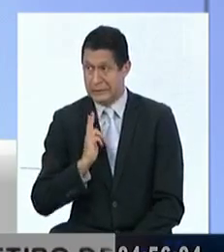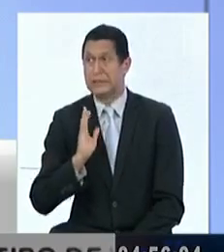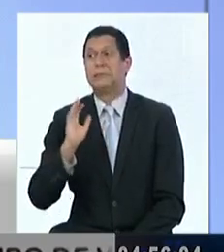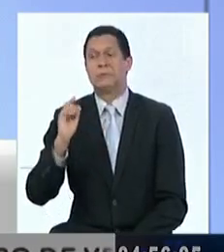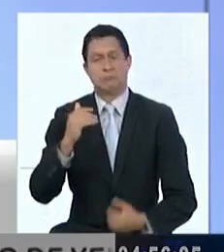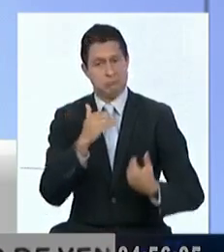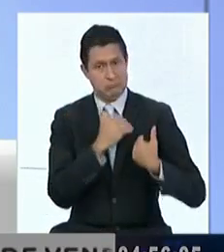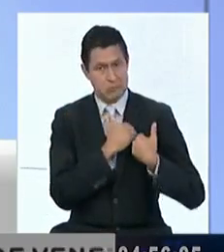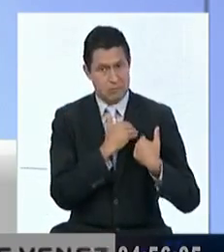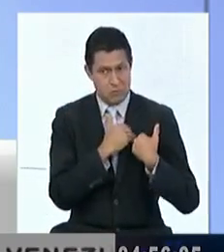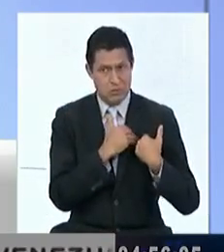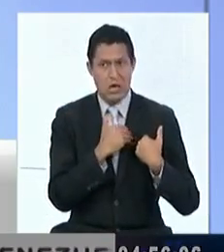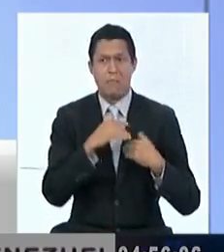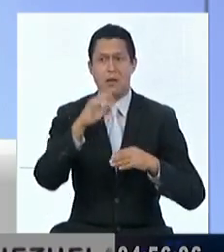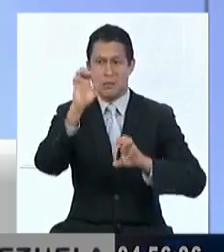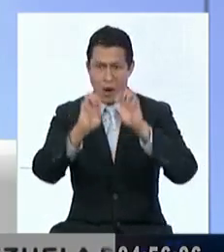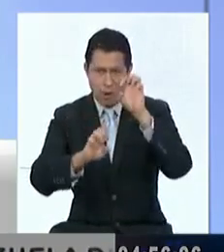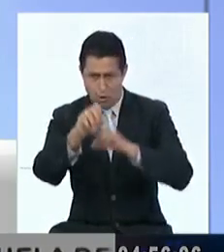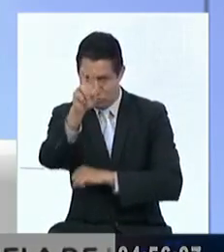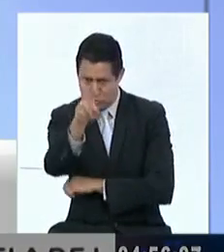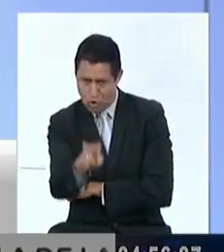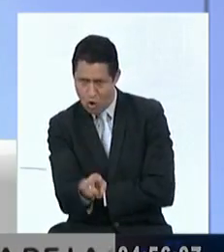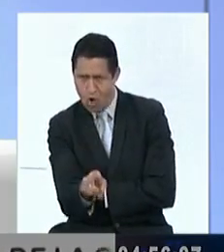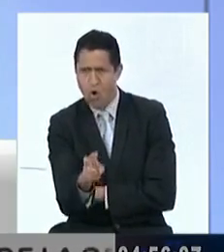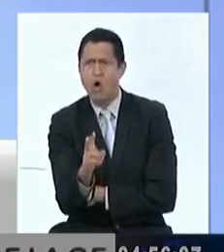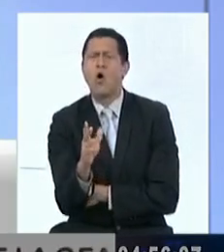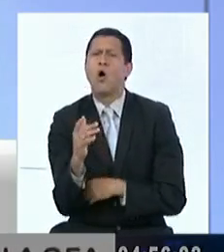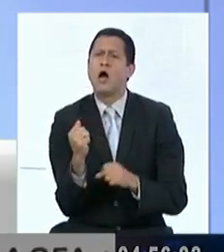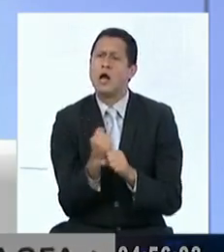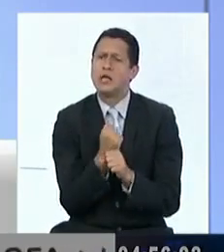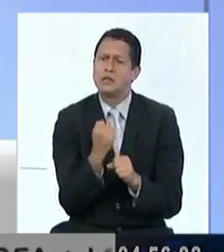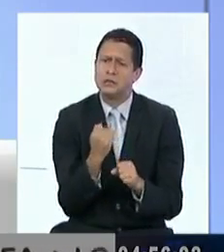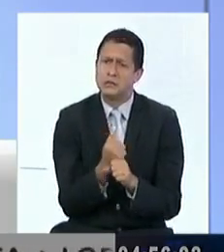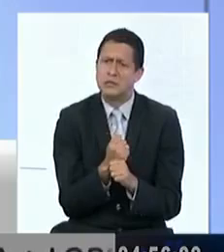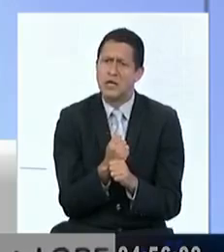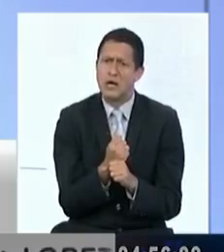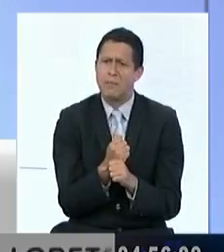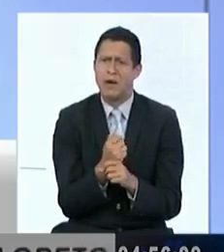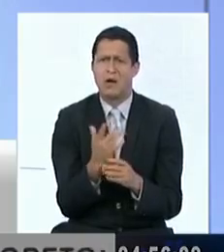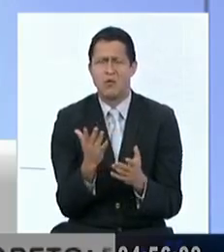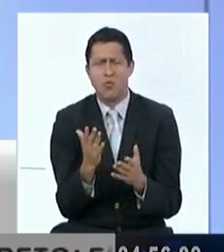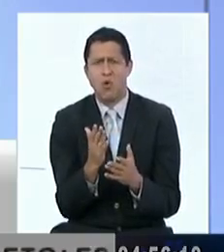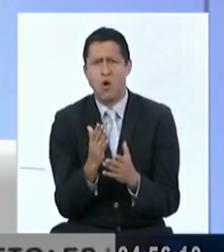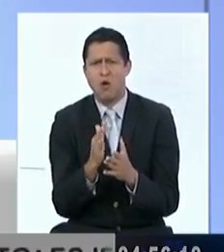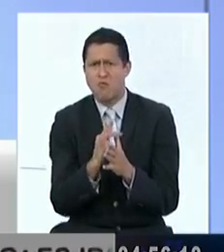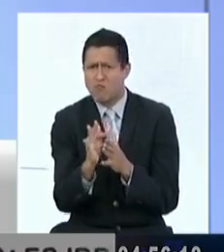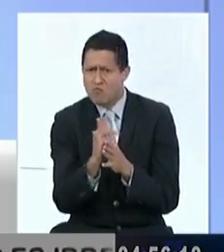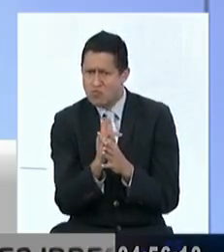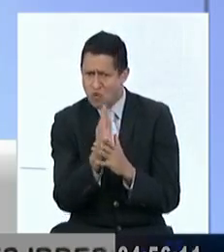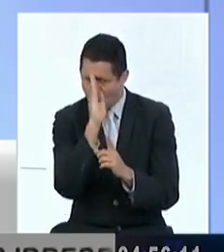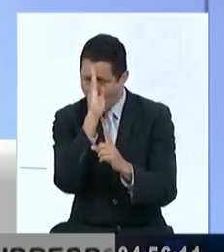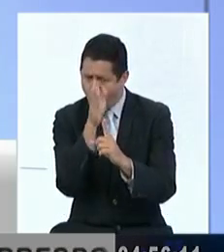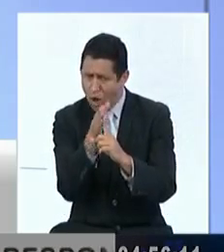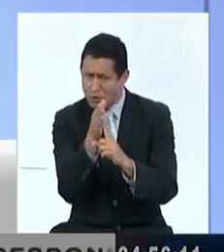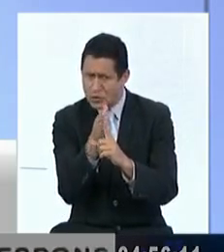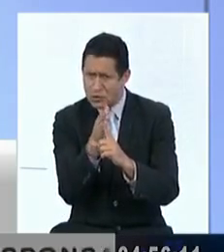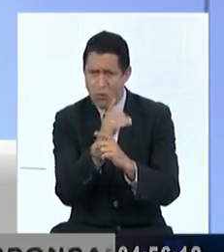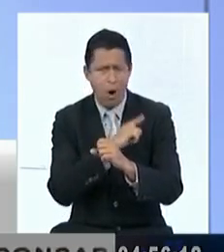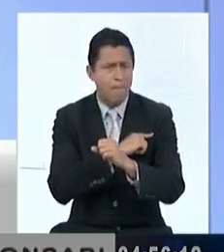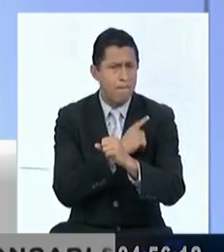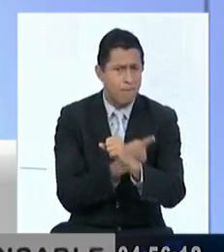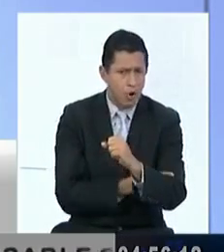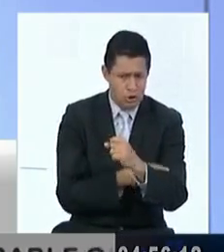de hacer este tipo de evaluaciones determinarse su equipo de trabajo está en función a algo oa lo otro como lo explica así es al poder